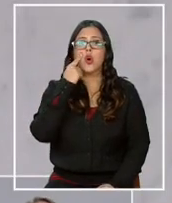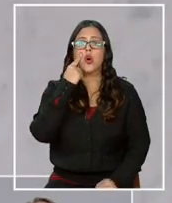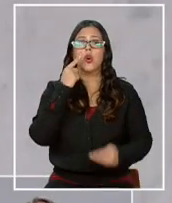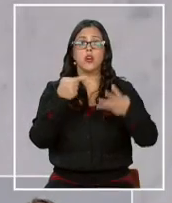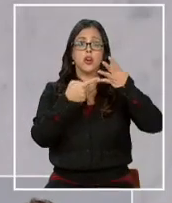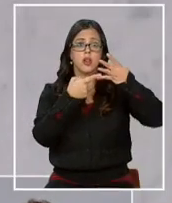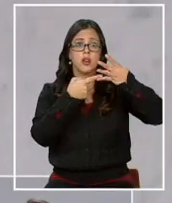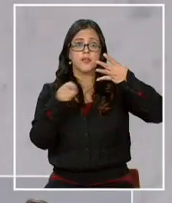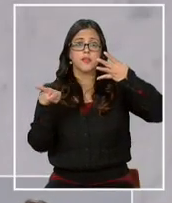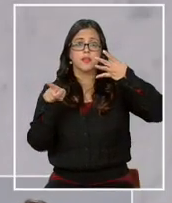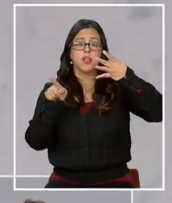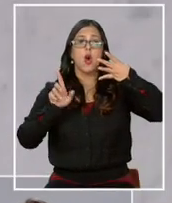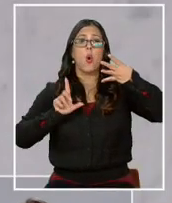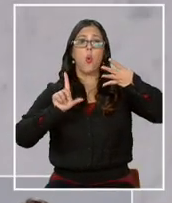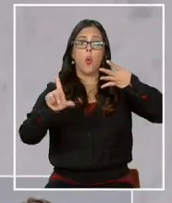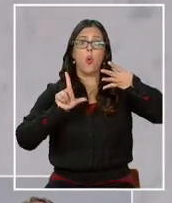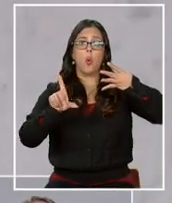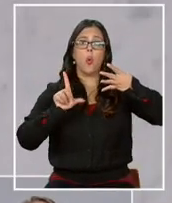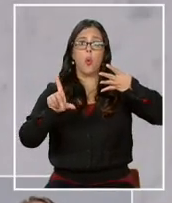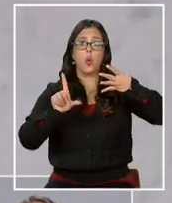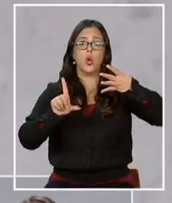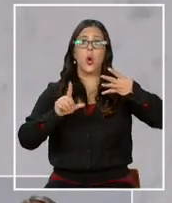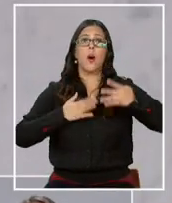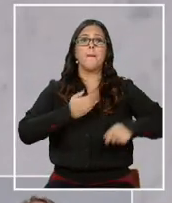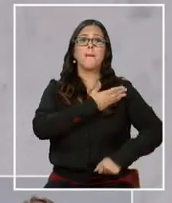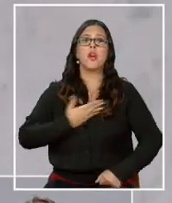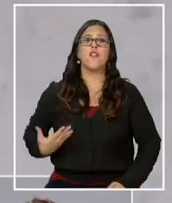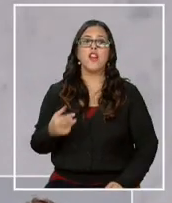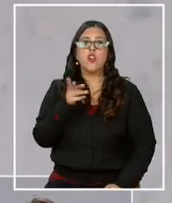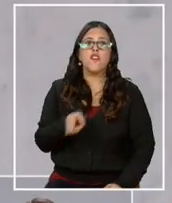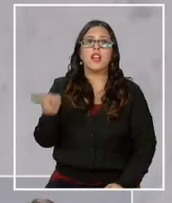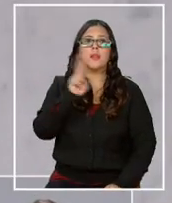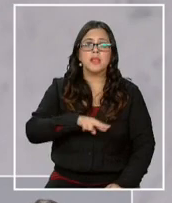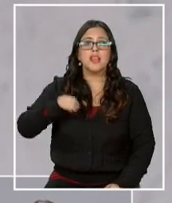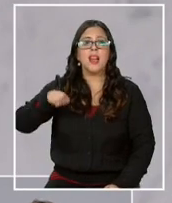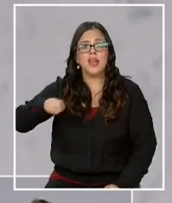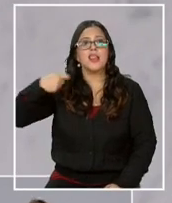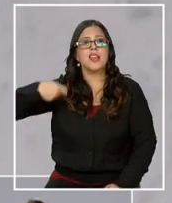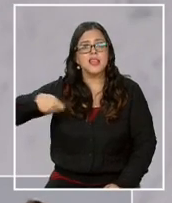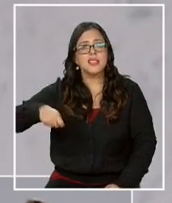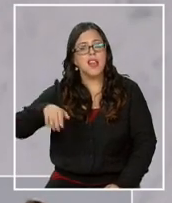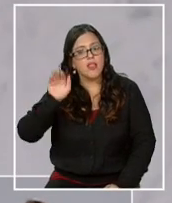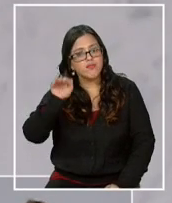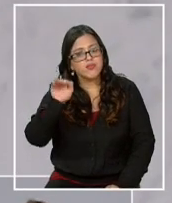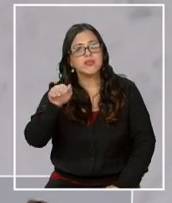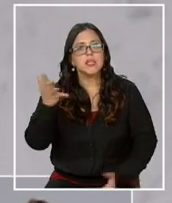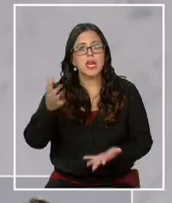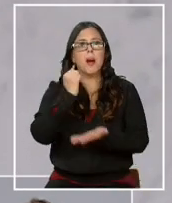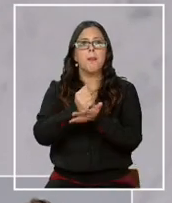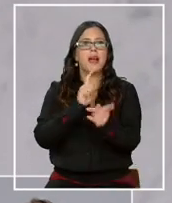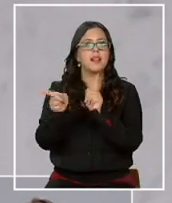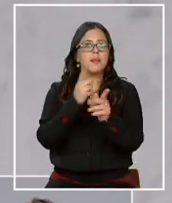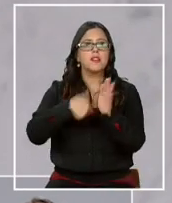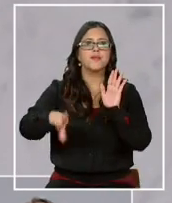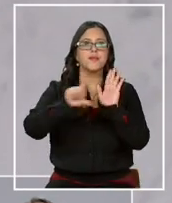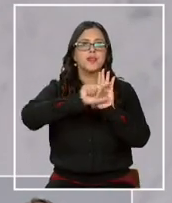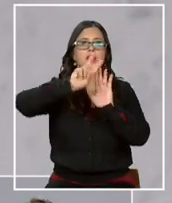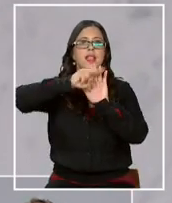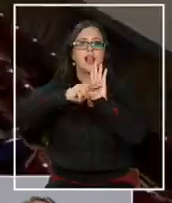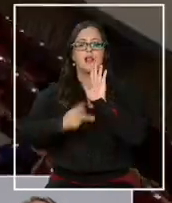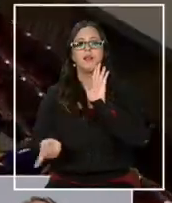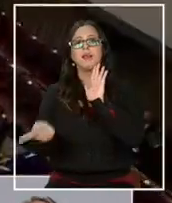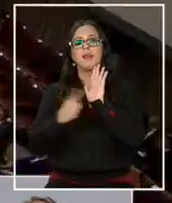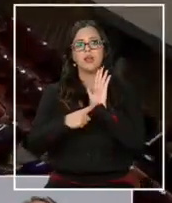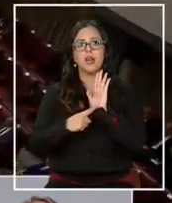julio, mi gobierno insistirá en el Senado para que retomemos la tramitación legislativa de la reforma